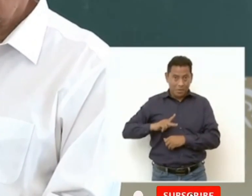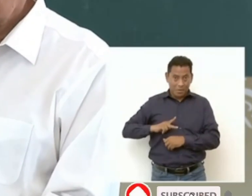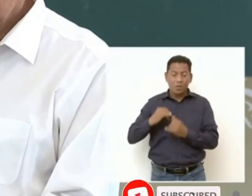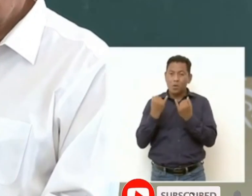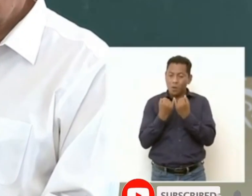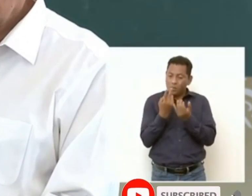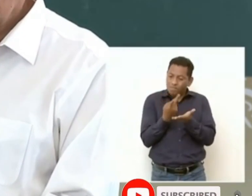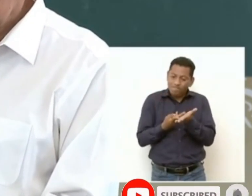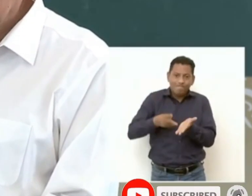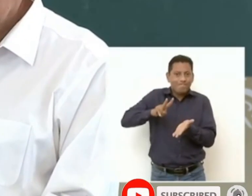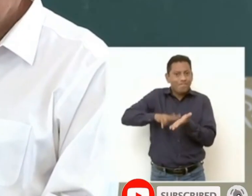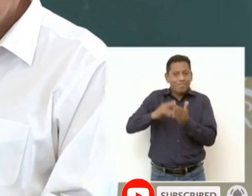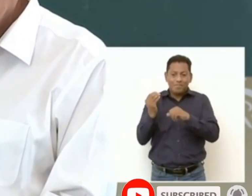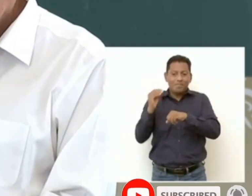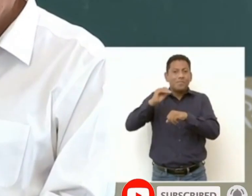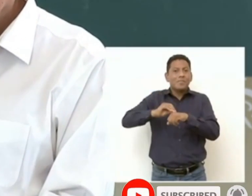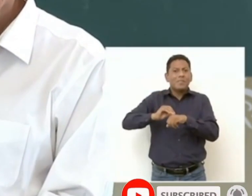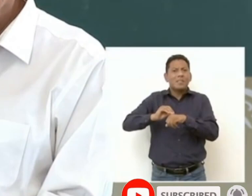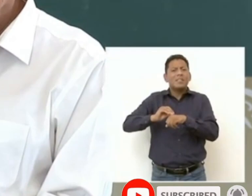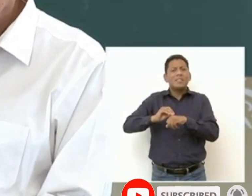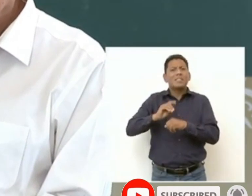doble. Es decir,